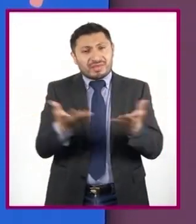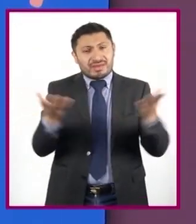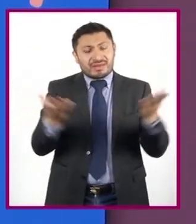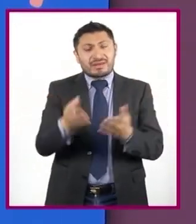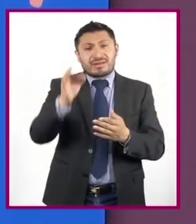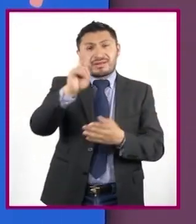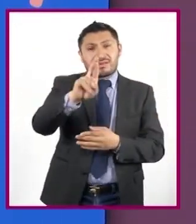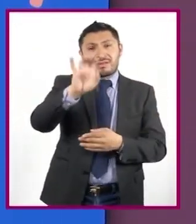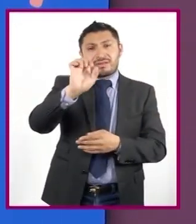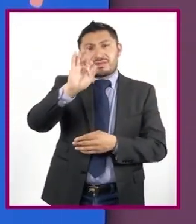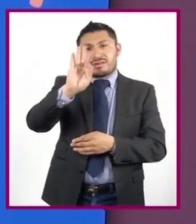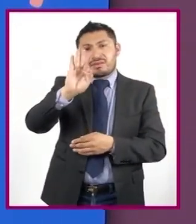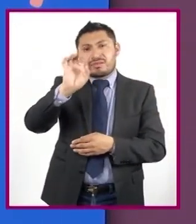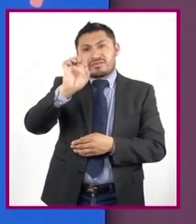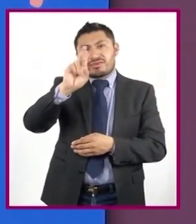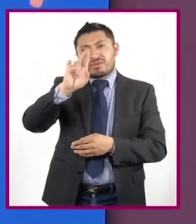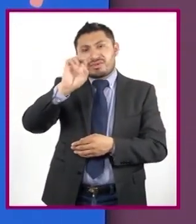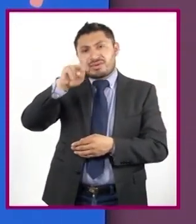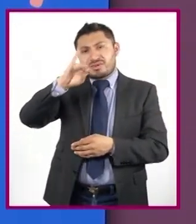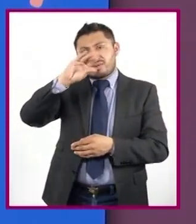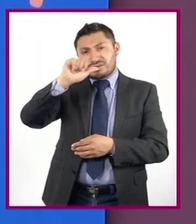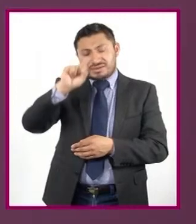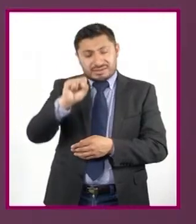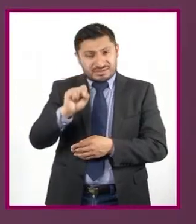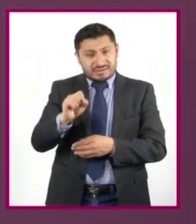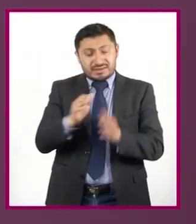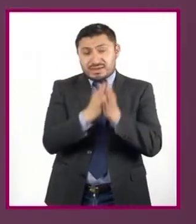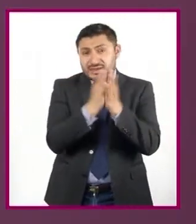referencias bibliográficas para una antología.